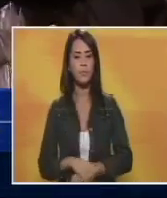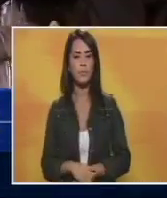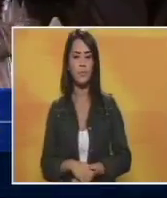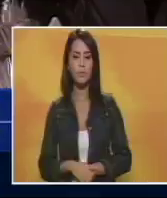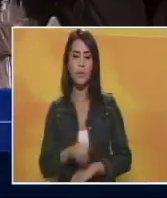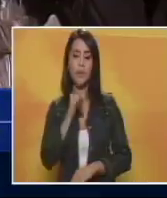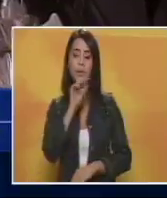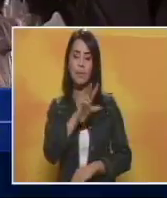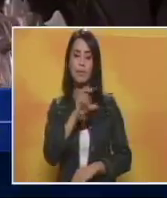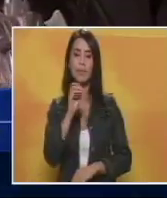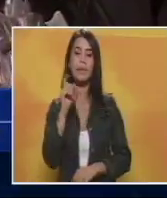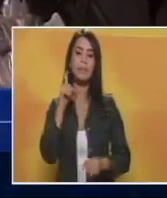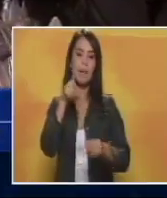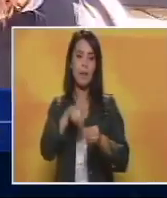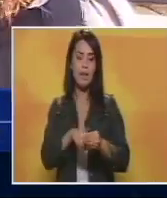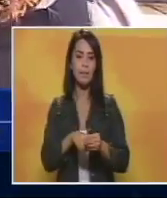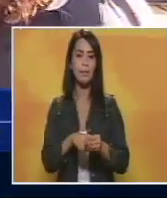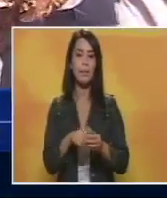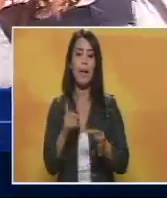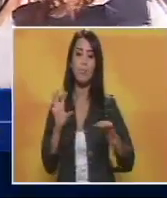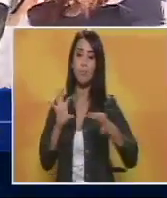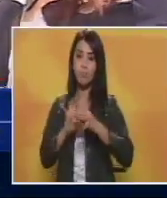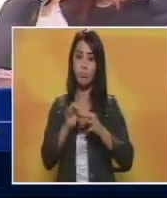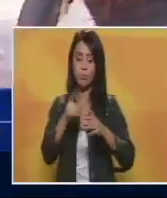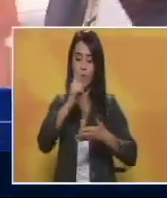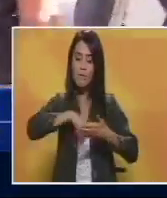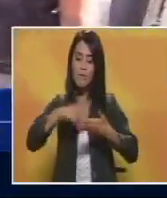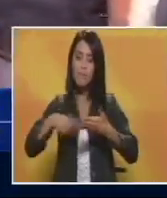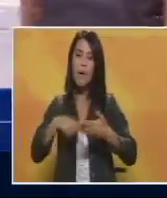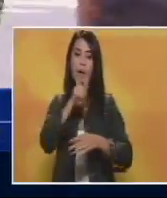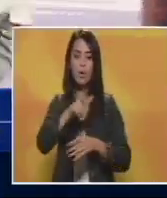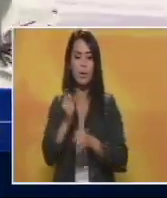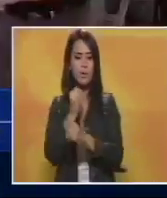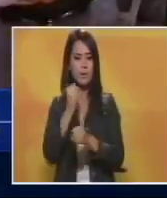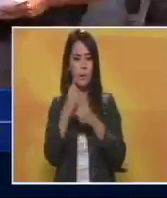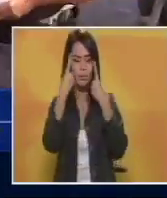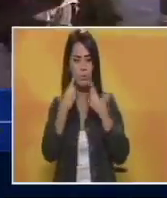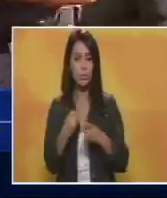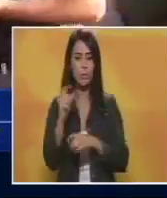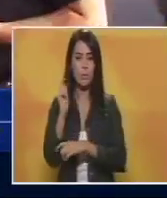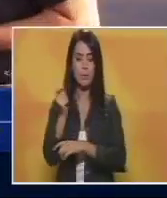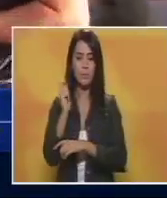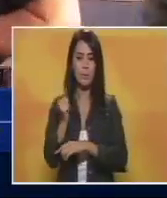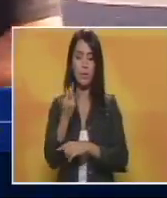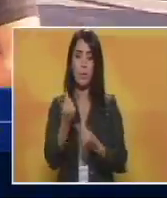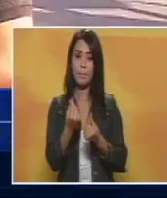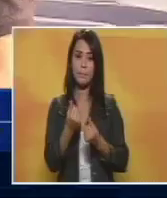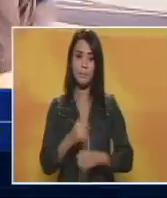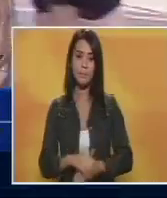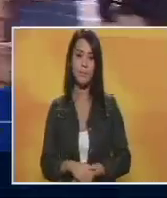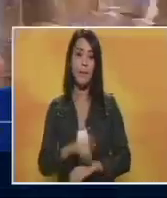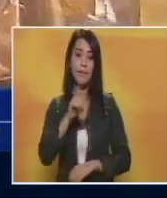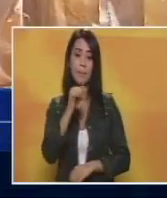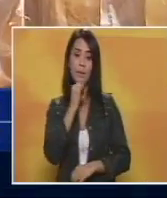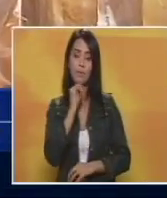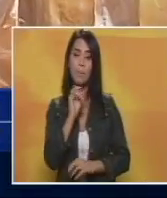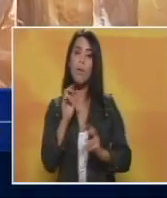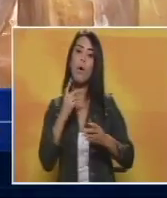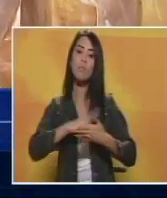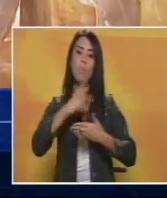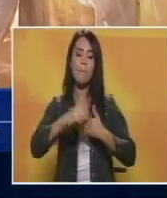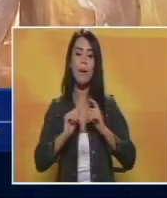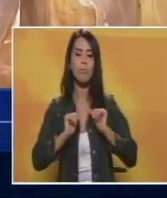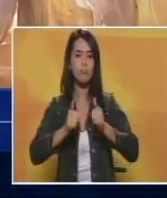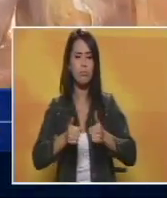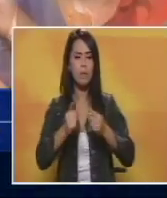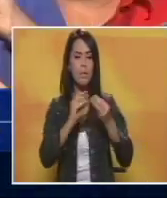destacó las 300 alianzas firmadas con los pequeños mineros como parte de los avances en materia económica. Además, anunció que se inició un plan de